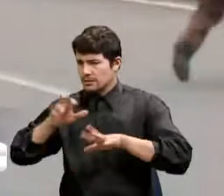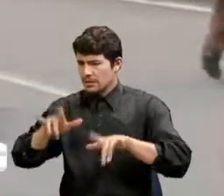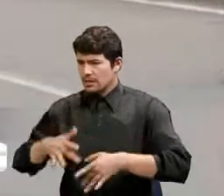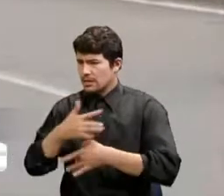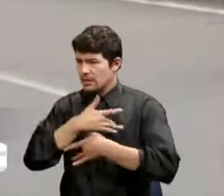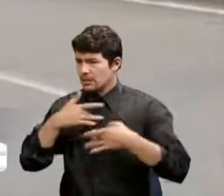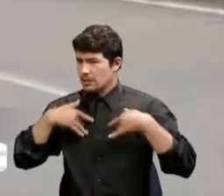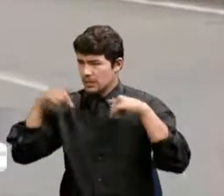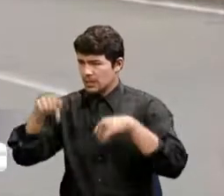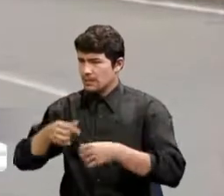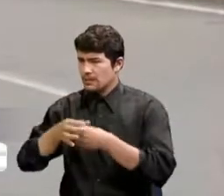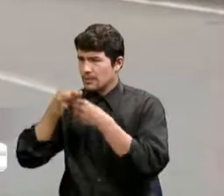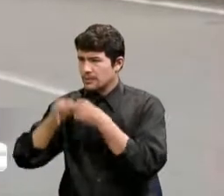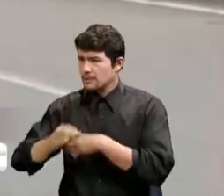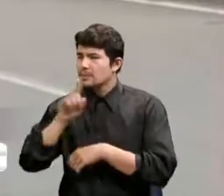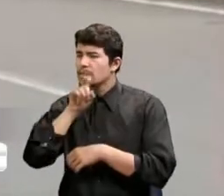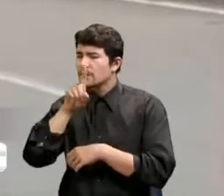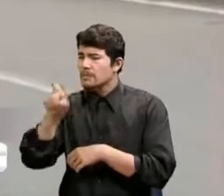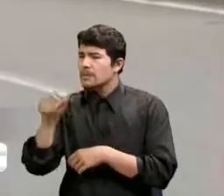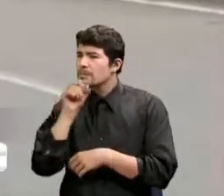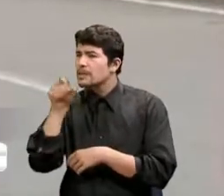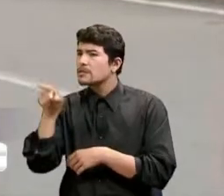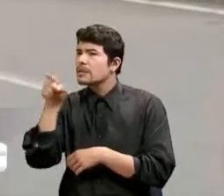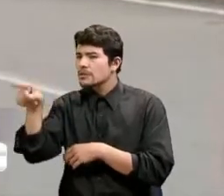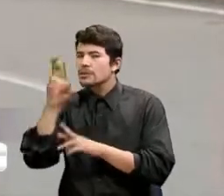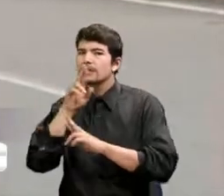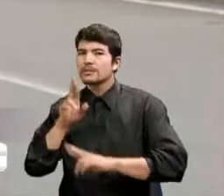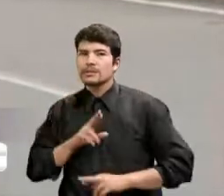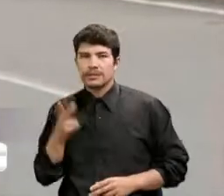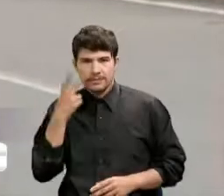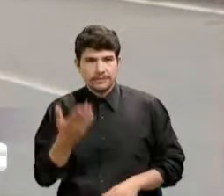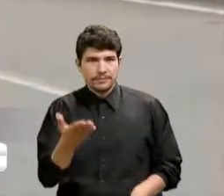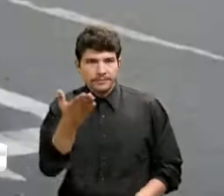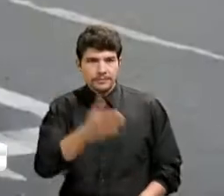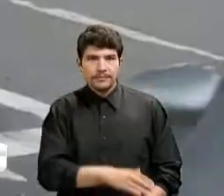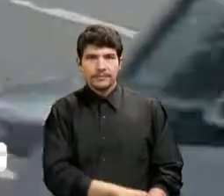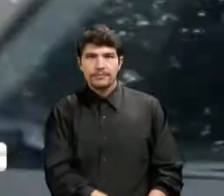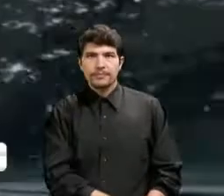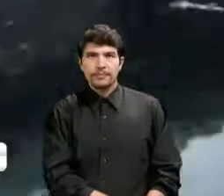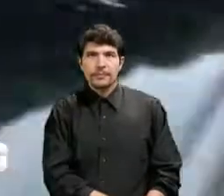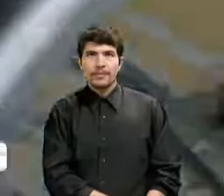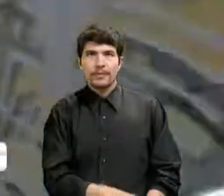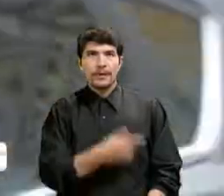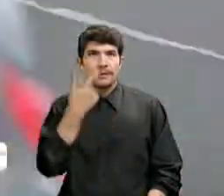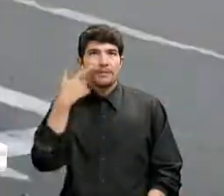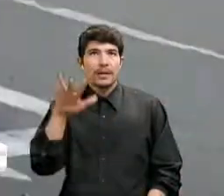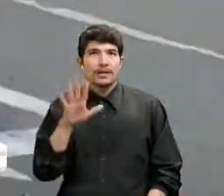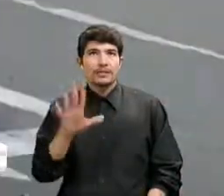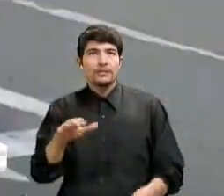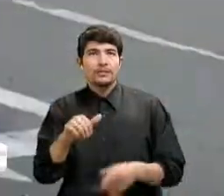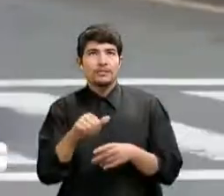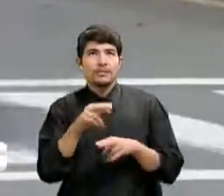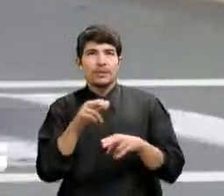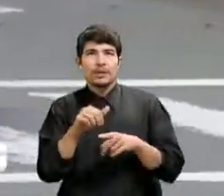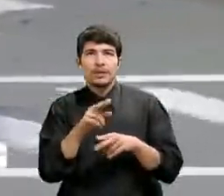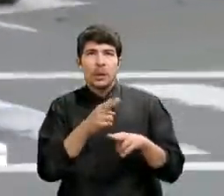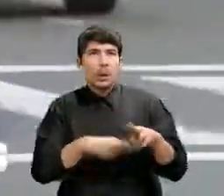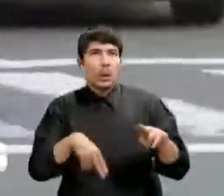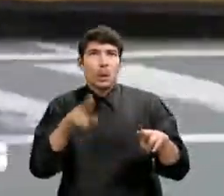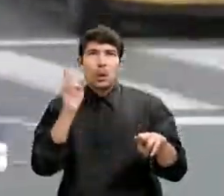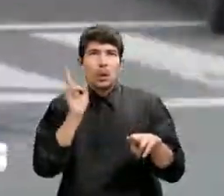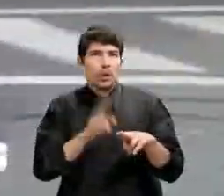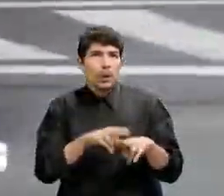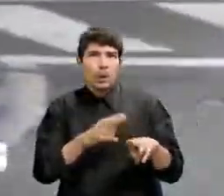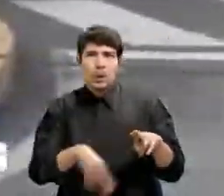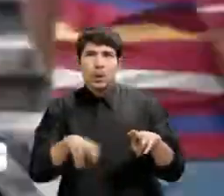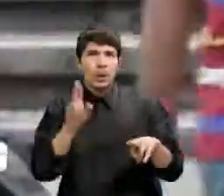con respecto al incremento de piojos en la ciudad de bucaramanga y eso fue lo que nos dijeron este pareciera ser un ejercicio normal y recurrente